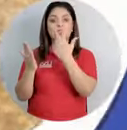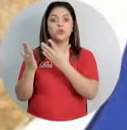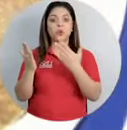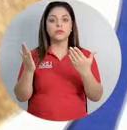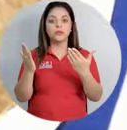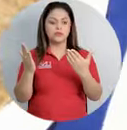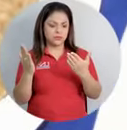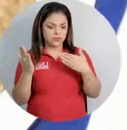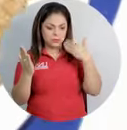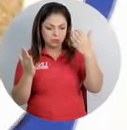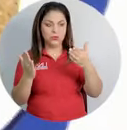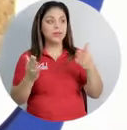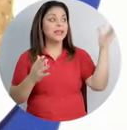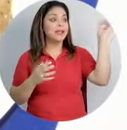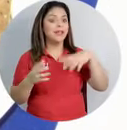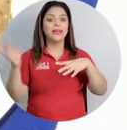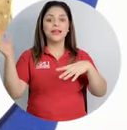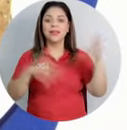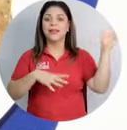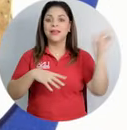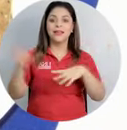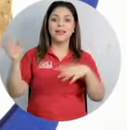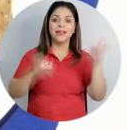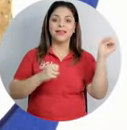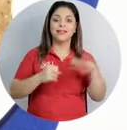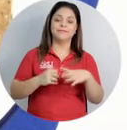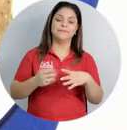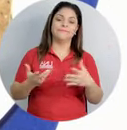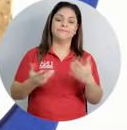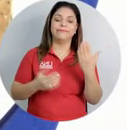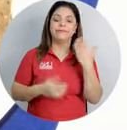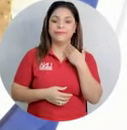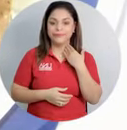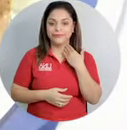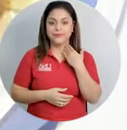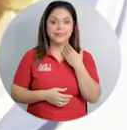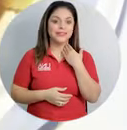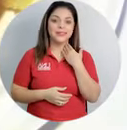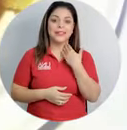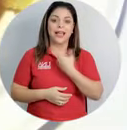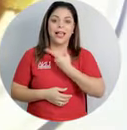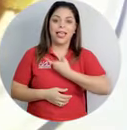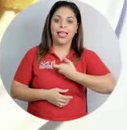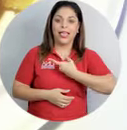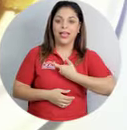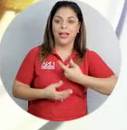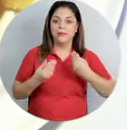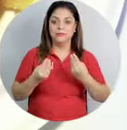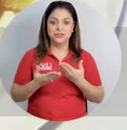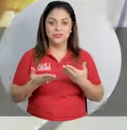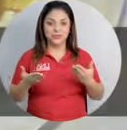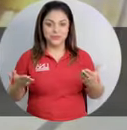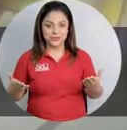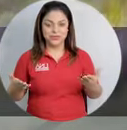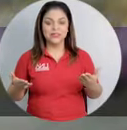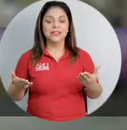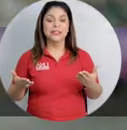carrito lleno, y ahí es donde decimos, bueno, nos ganó el sistema. Mordimos todos aquellos anzuelos que estaban en las diferentes